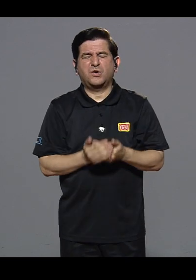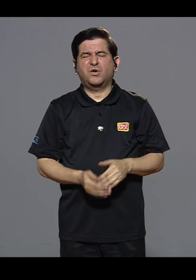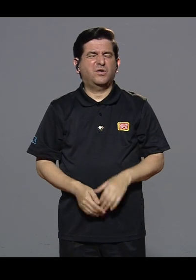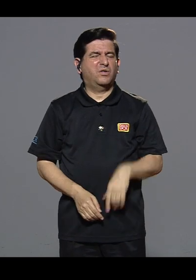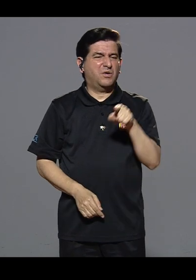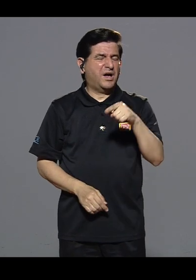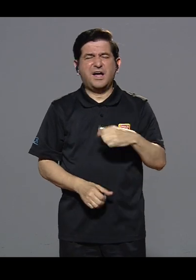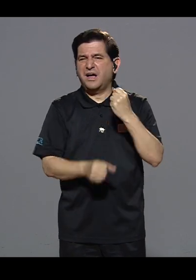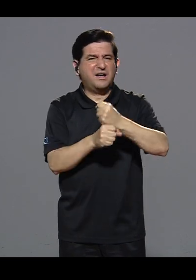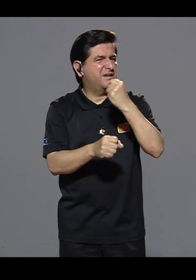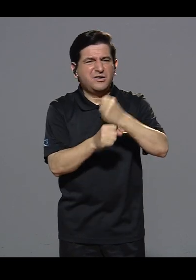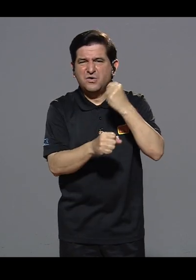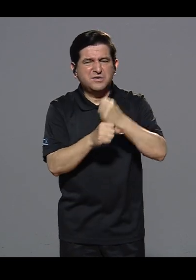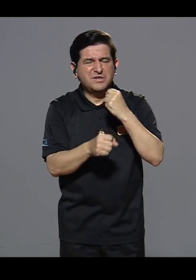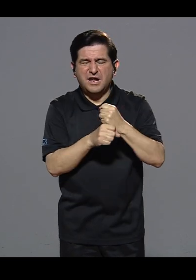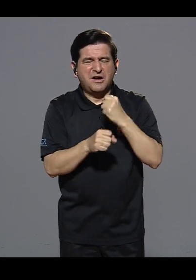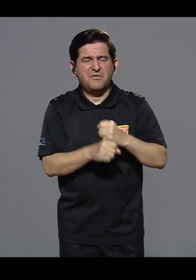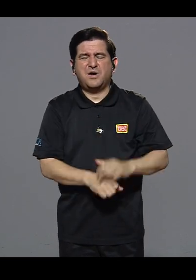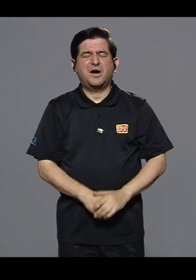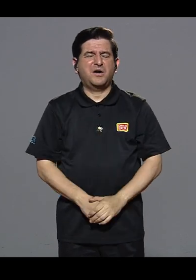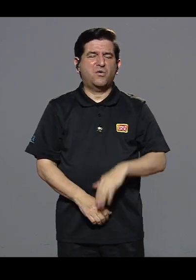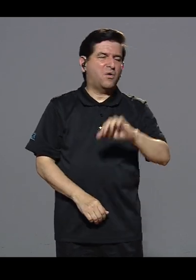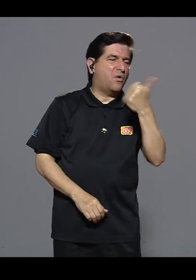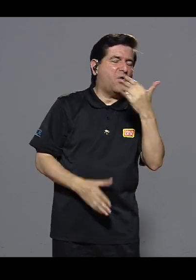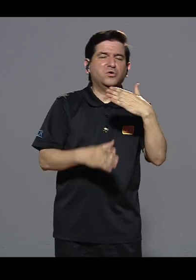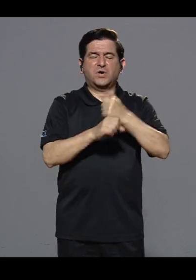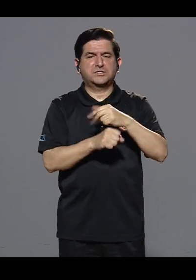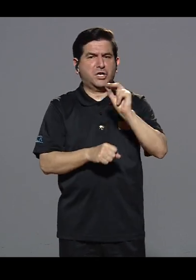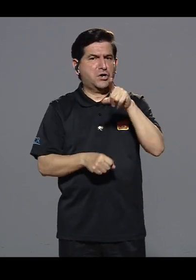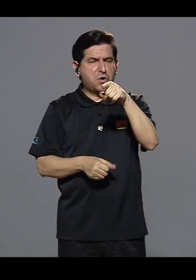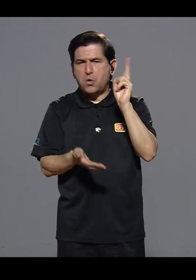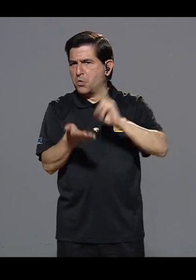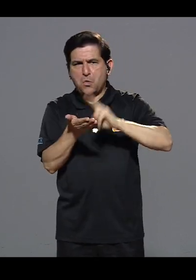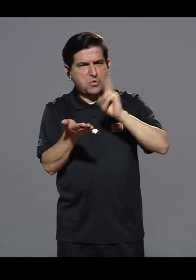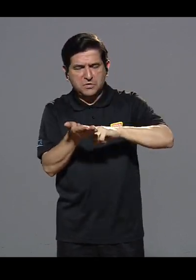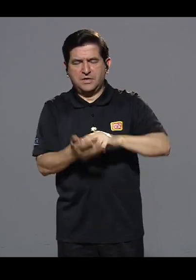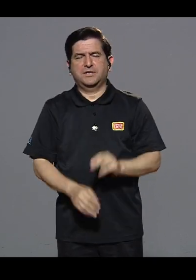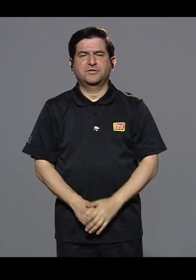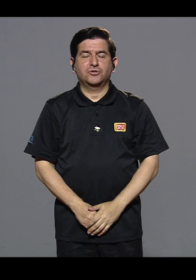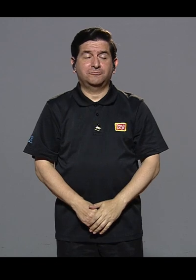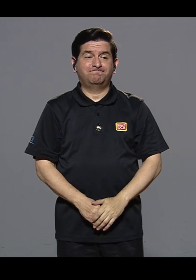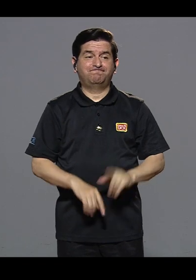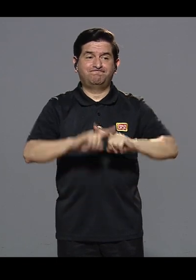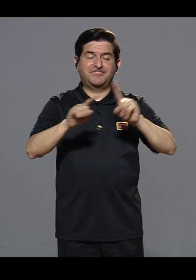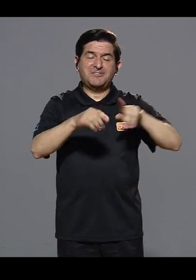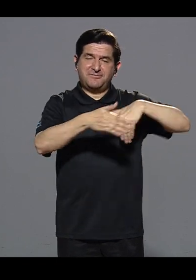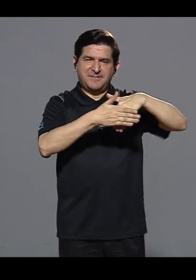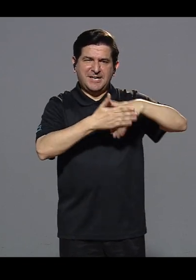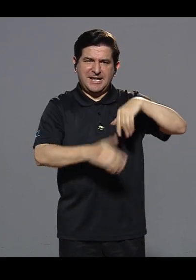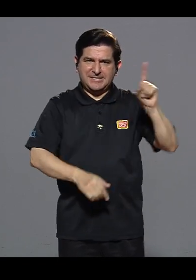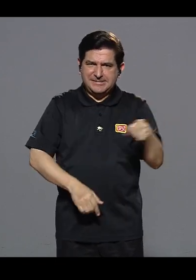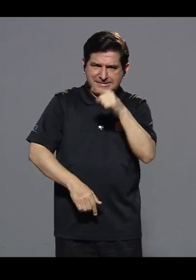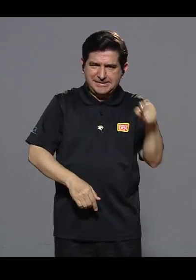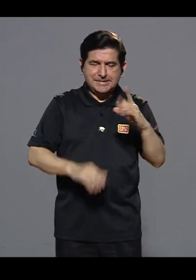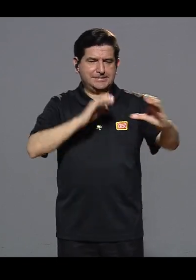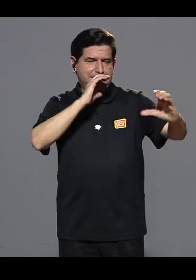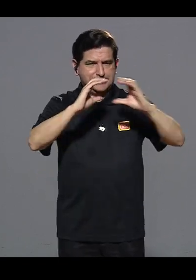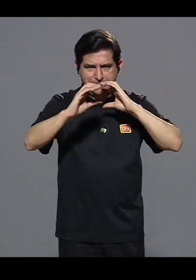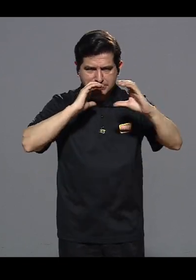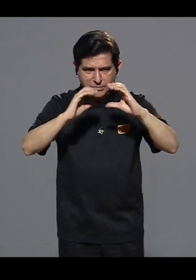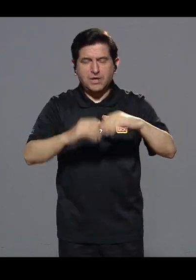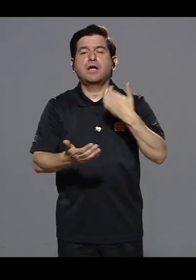hacer otro tipo de trabajo, no lo que él supuestamente lo habían contratado. Entonces tuvimos que vencer varios obstáculos,